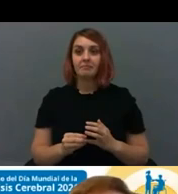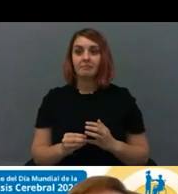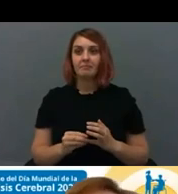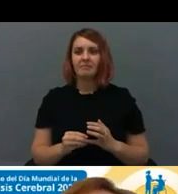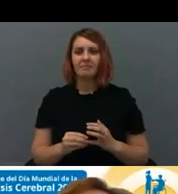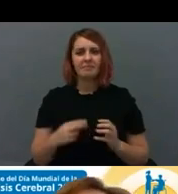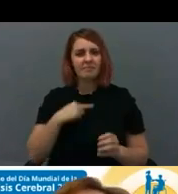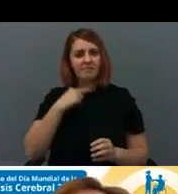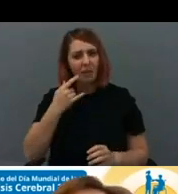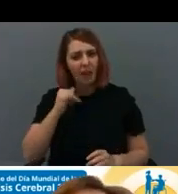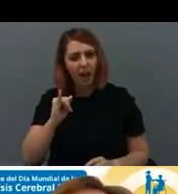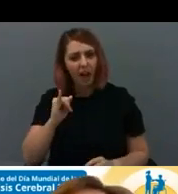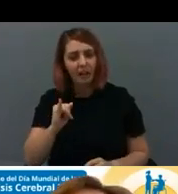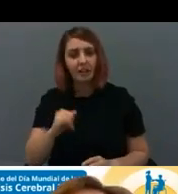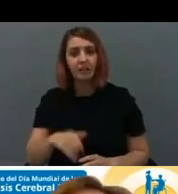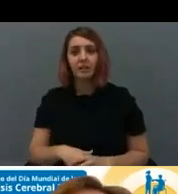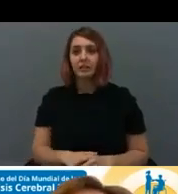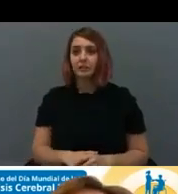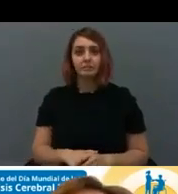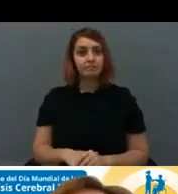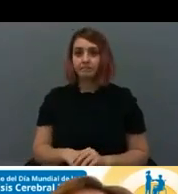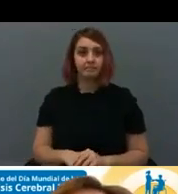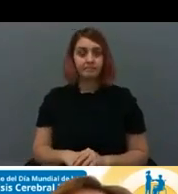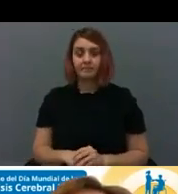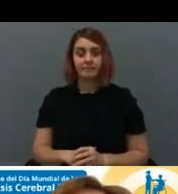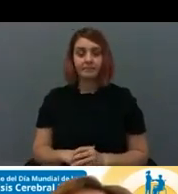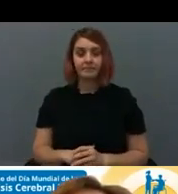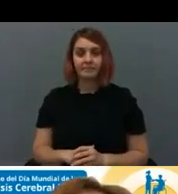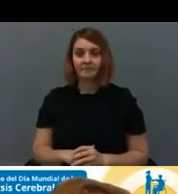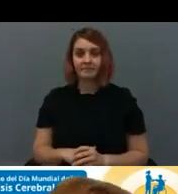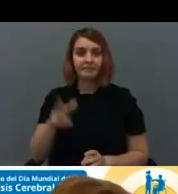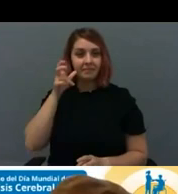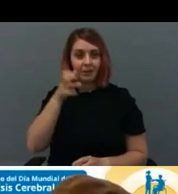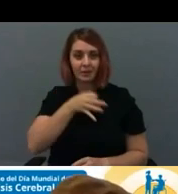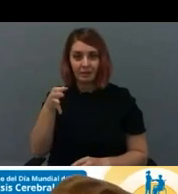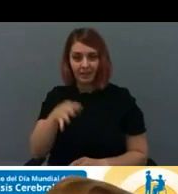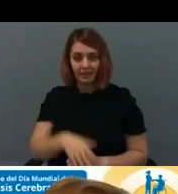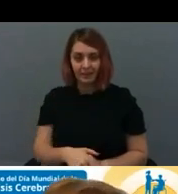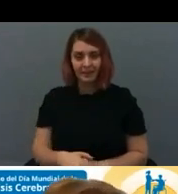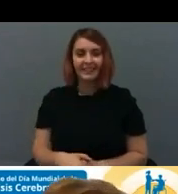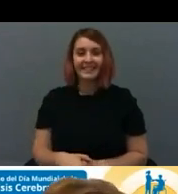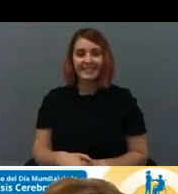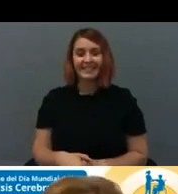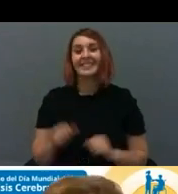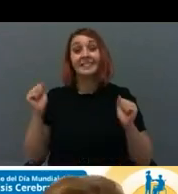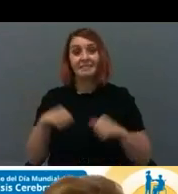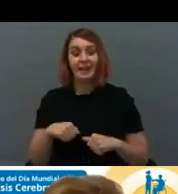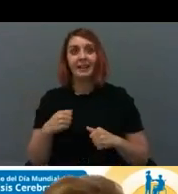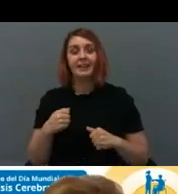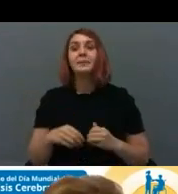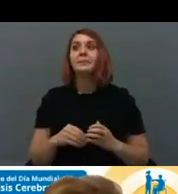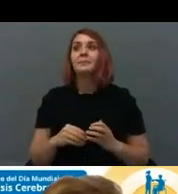se me ha cortado. Perdón, ¿se me ha cortado? No, se te oye perfectamente. Vale, pues creo